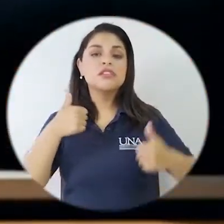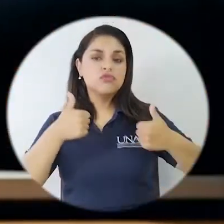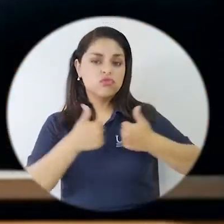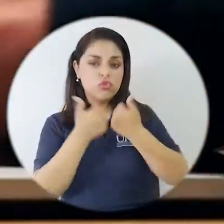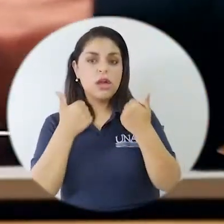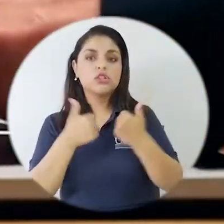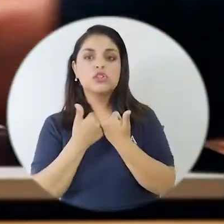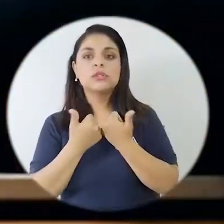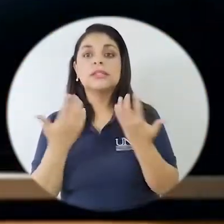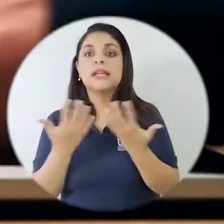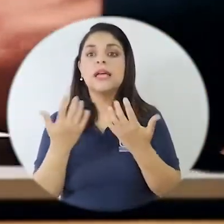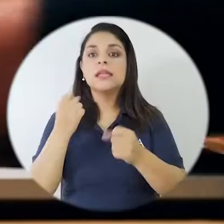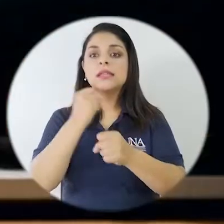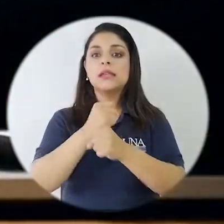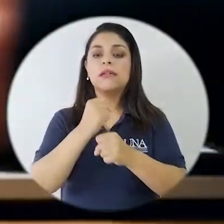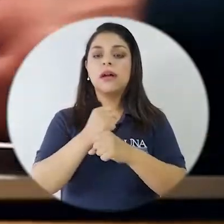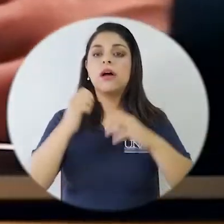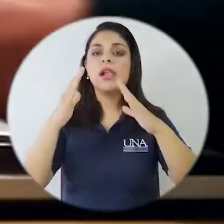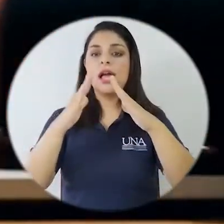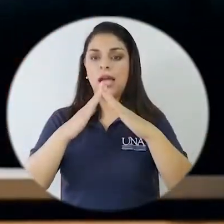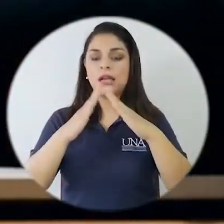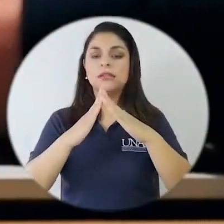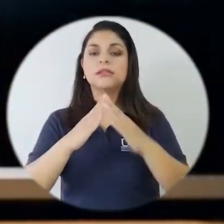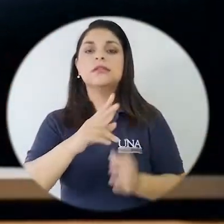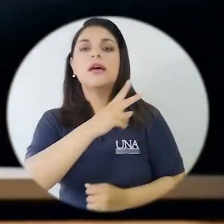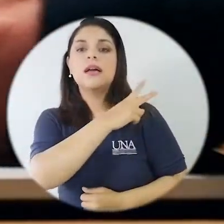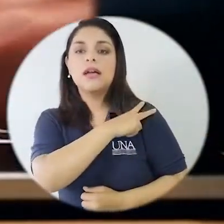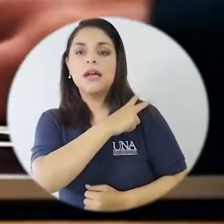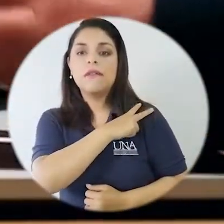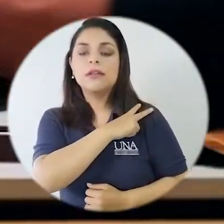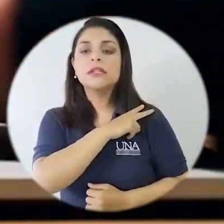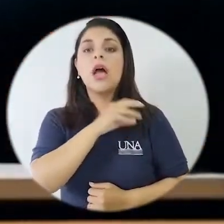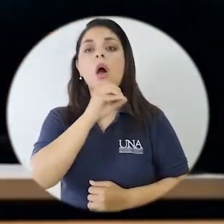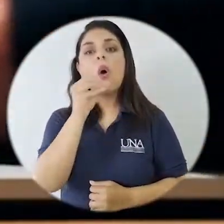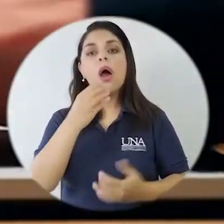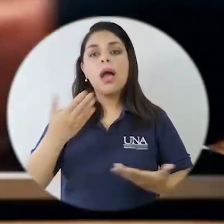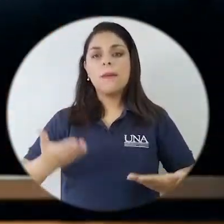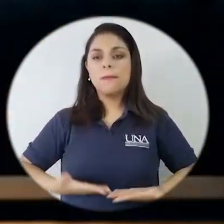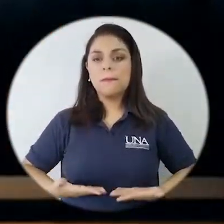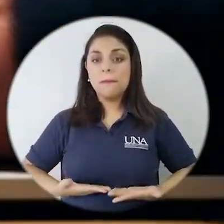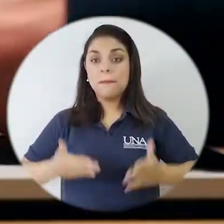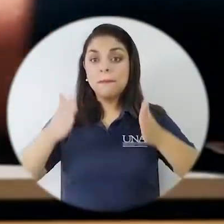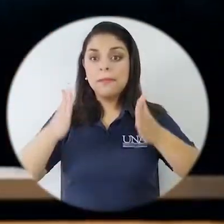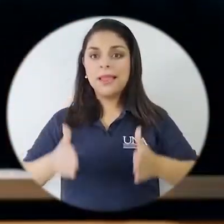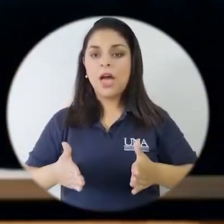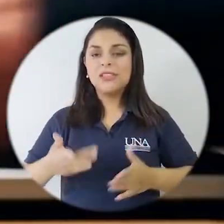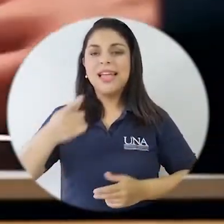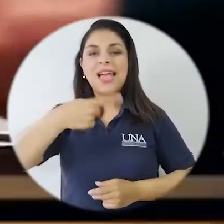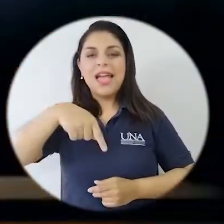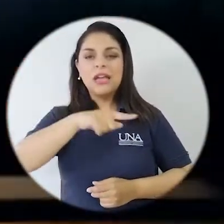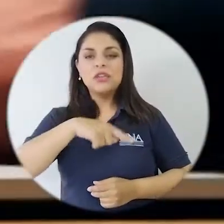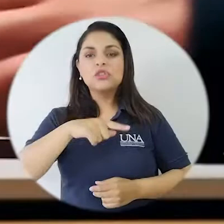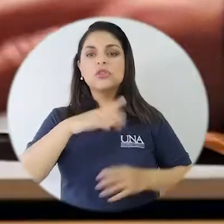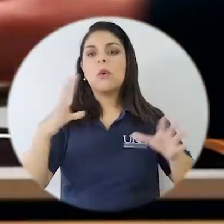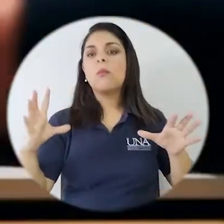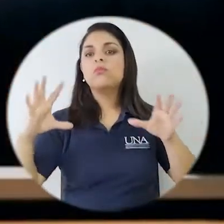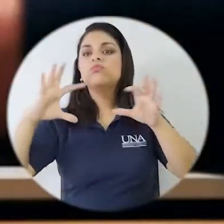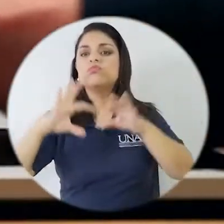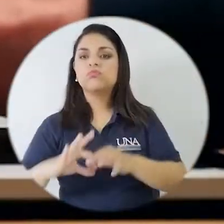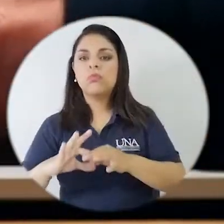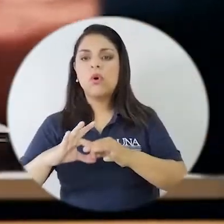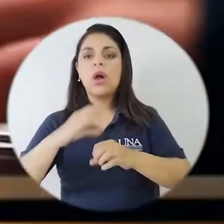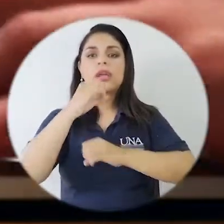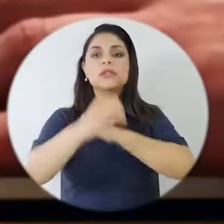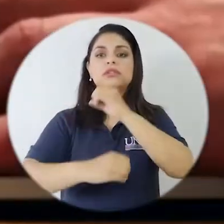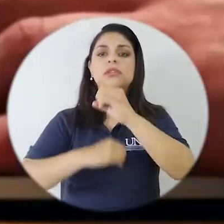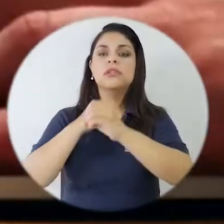retos que los teletrabajadores, sean jefes o empleados, se conviertan en aliados